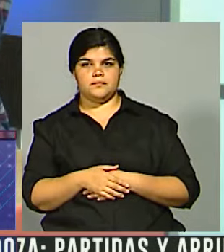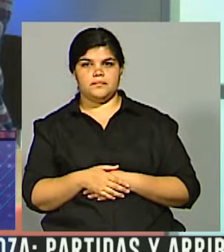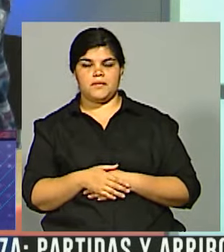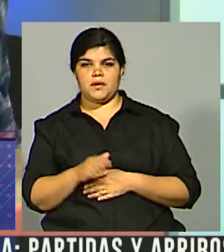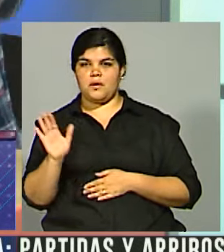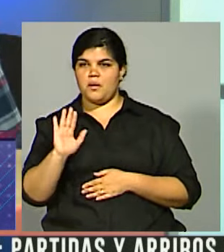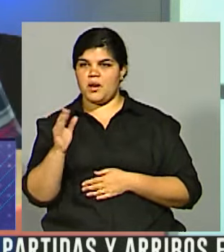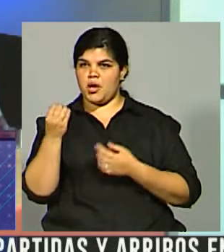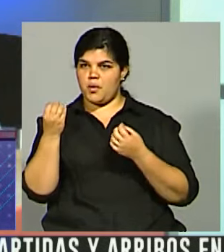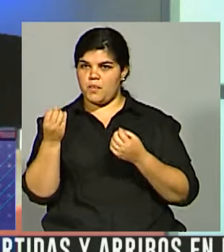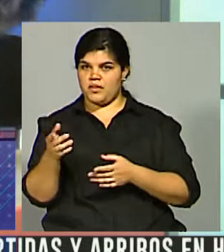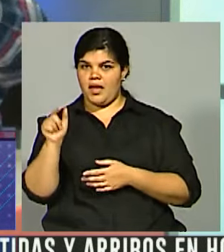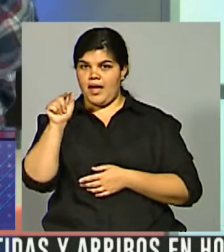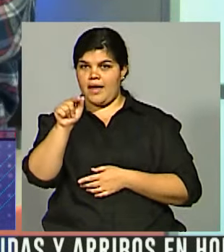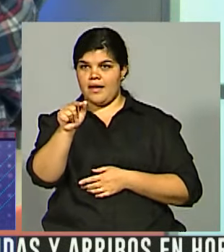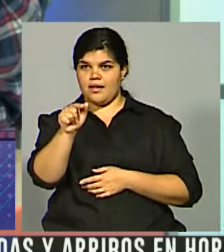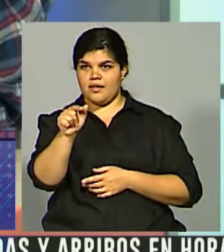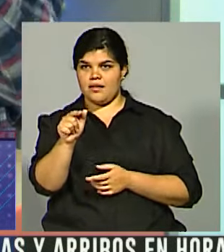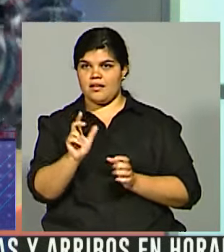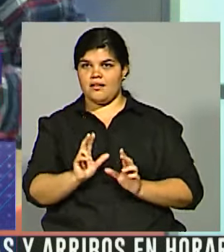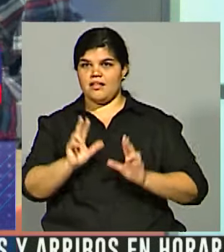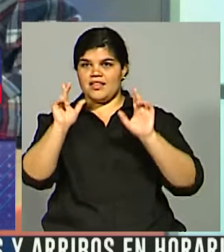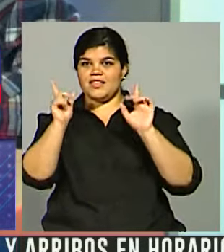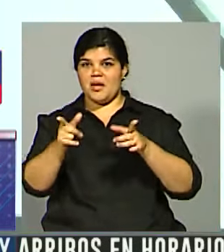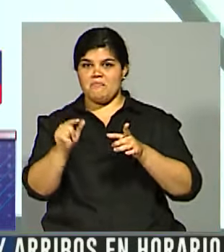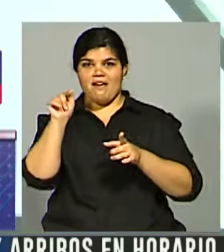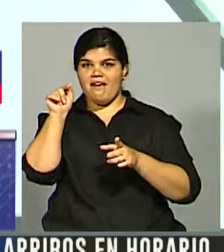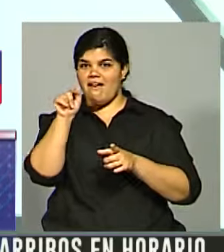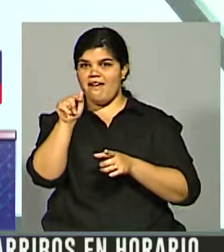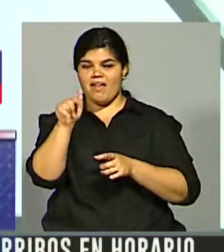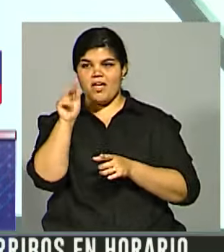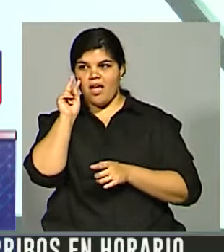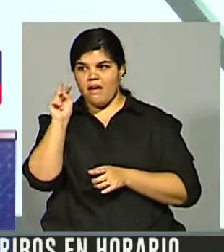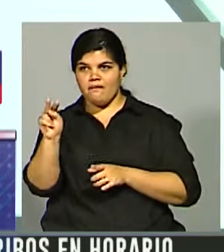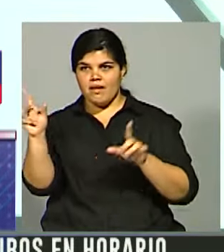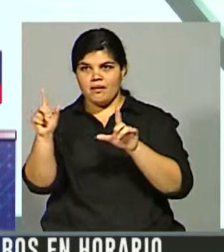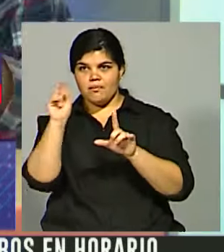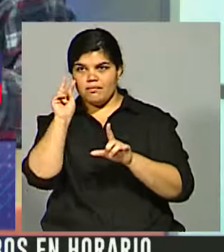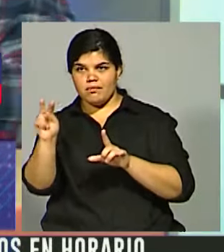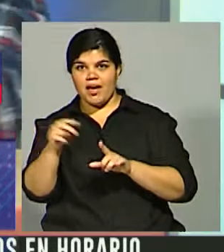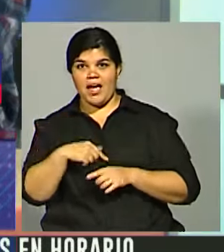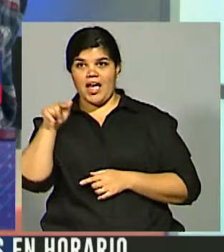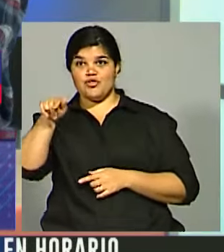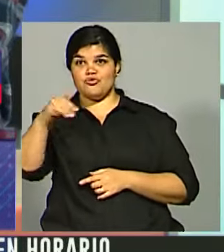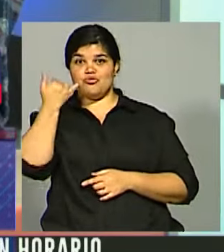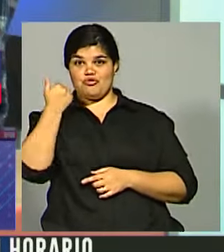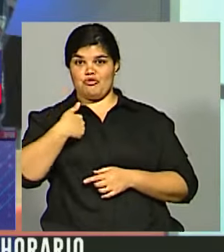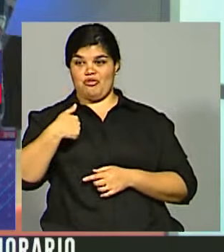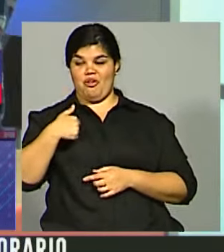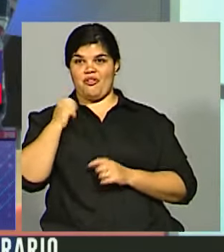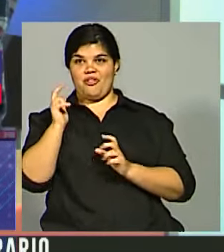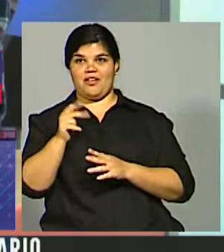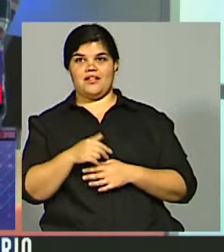bien. Estaba Cami ahí haciendo acroyoga. Era ella la que estaba. Así que ahí estoy, decía, ahí estoy. Ay,